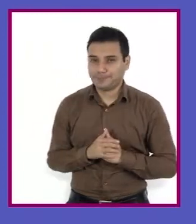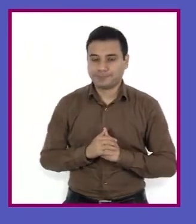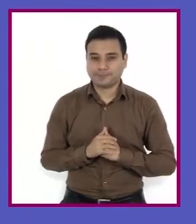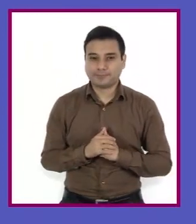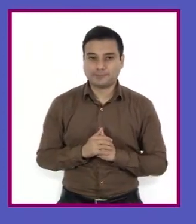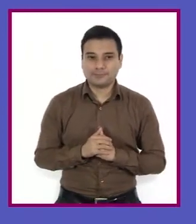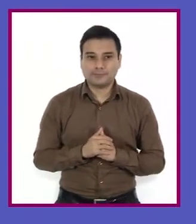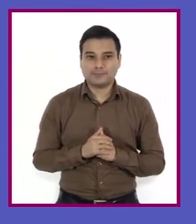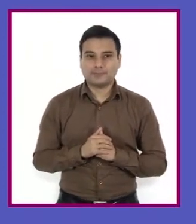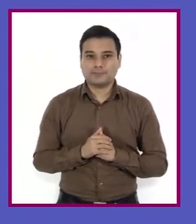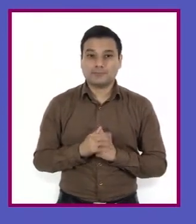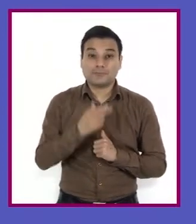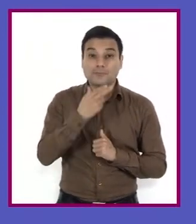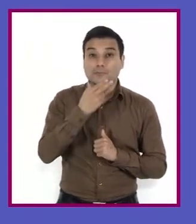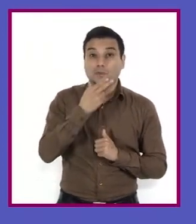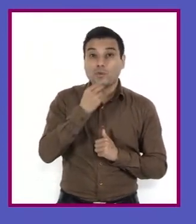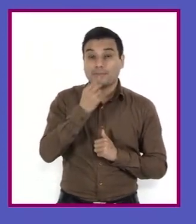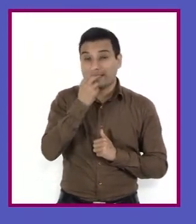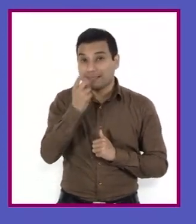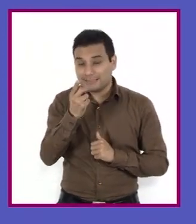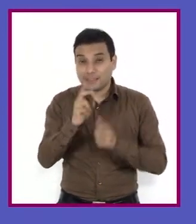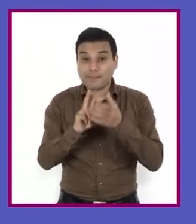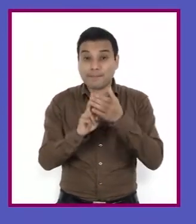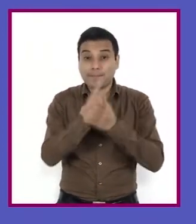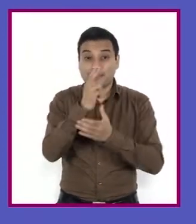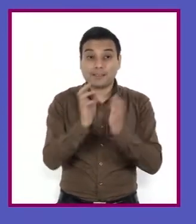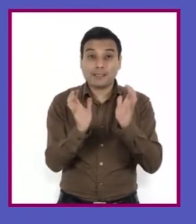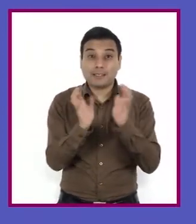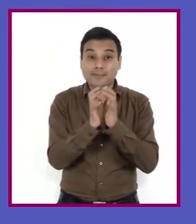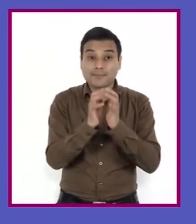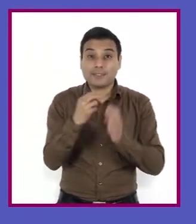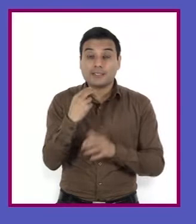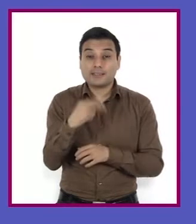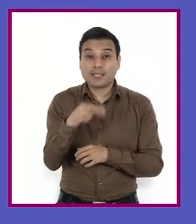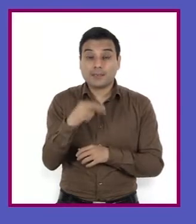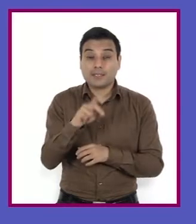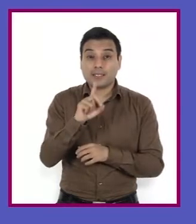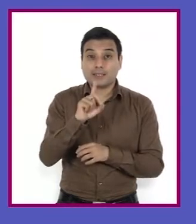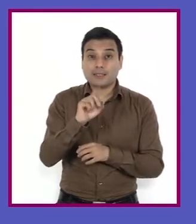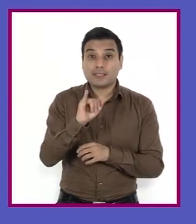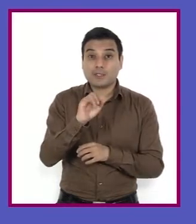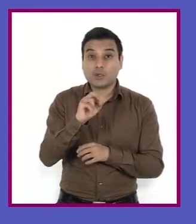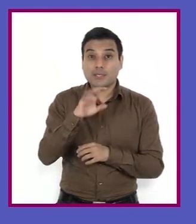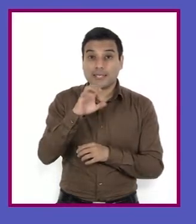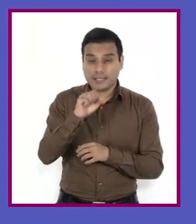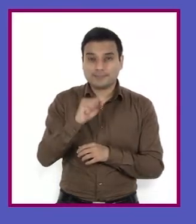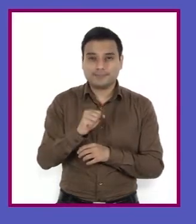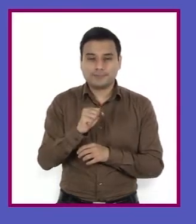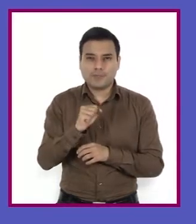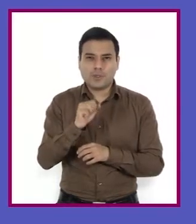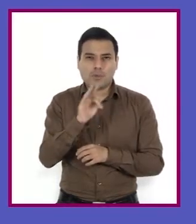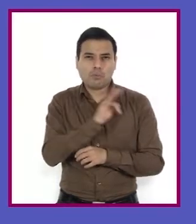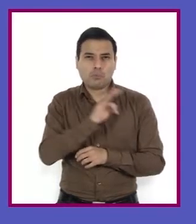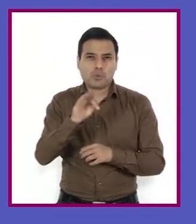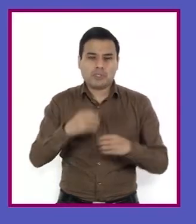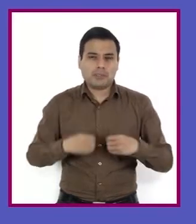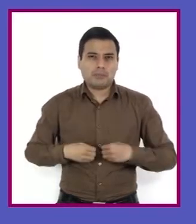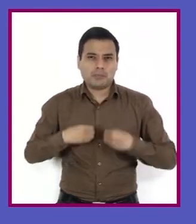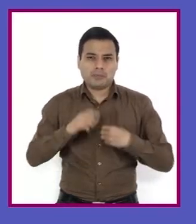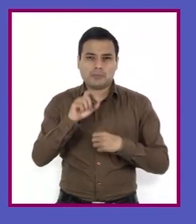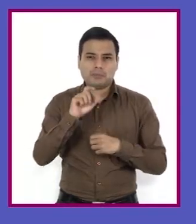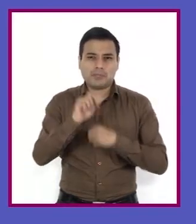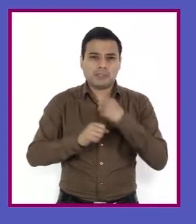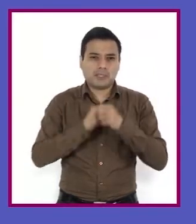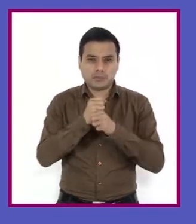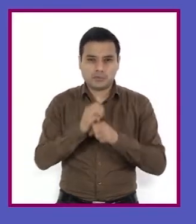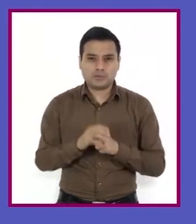Blondiau dice que la planta carnívora llamada Dionea o atrapamoscas vive casi 20 años. Tiene hojas en forma